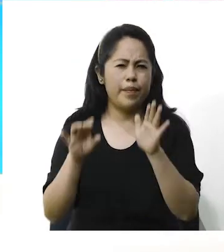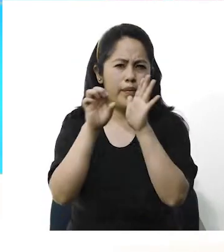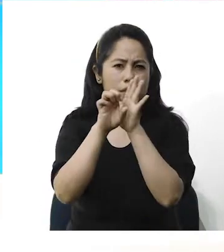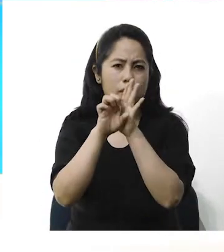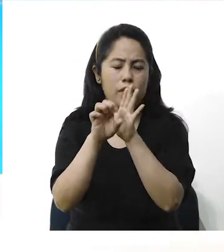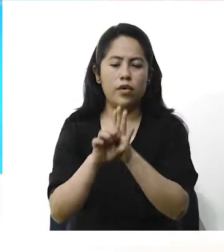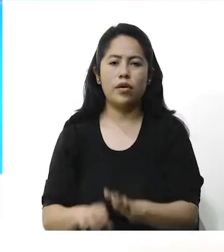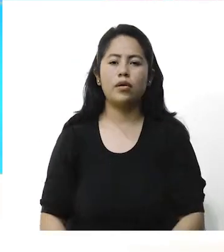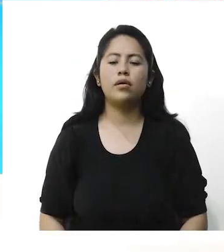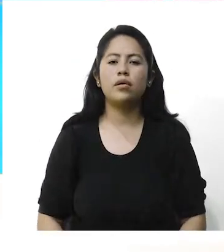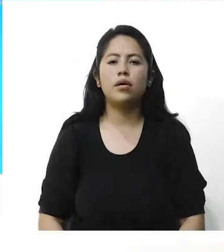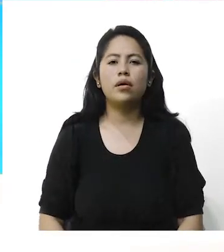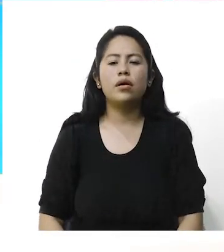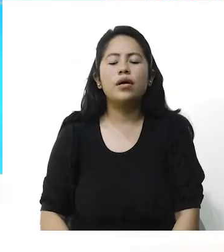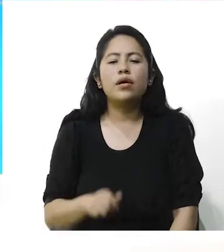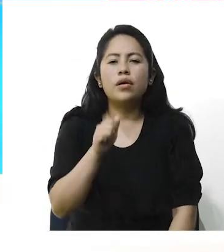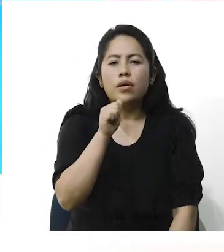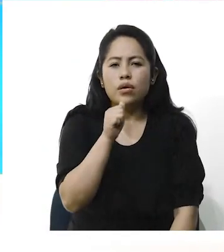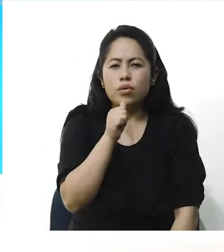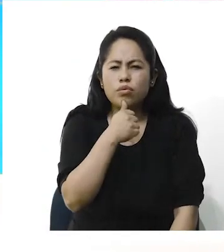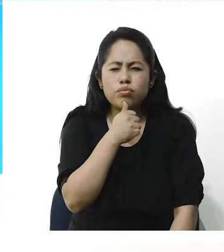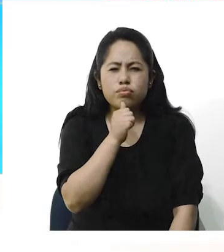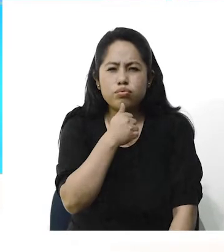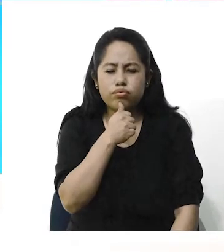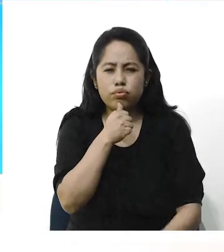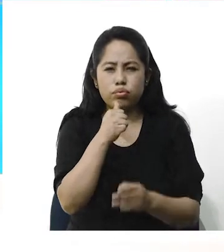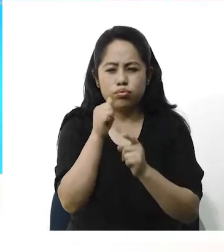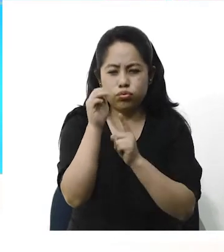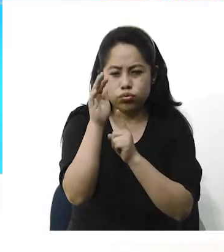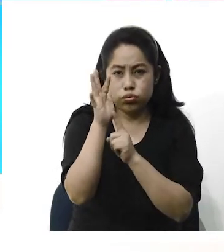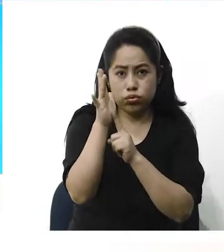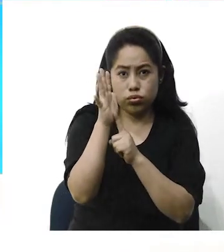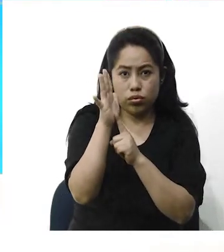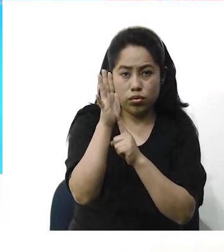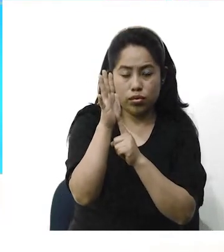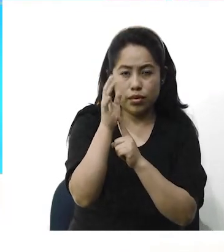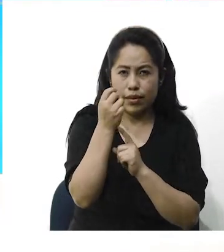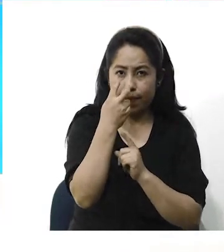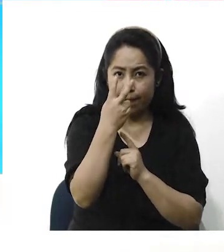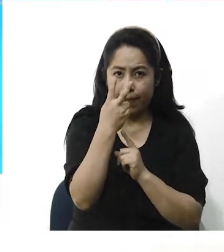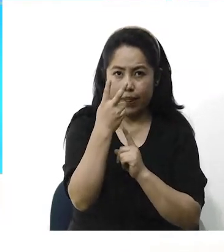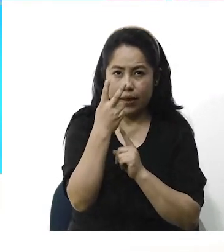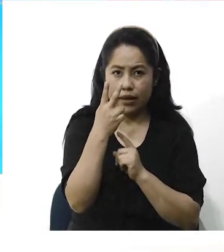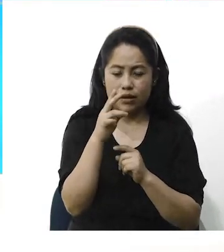Sufro un pequeño quemazón, sí, aquí está una vela prendida y pongo mi dedo,